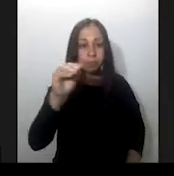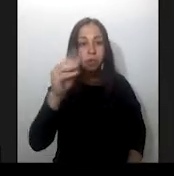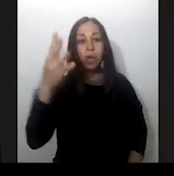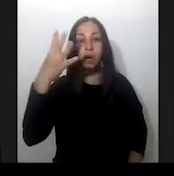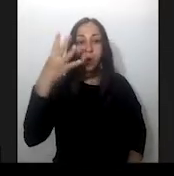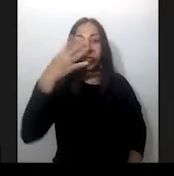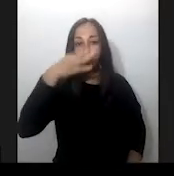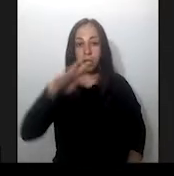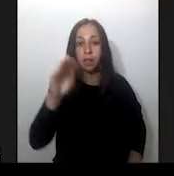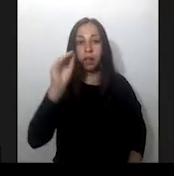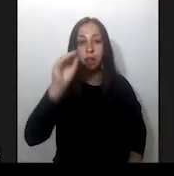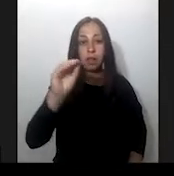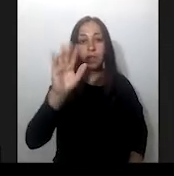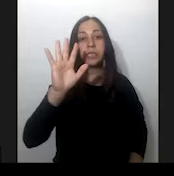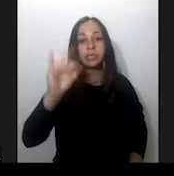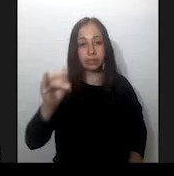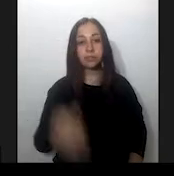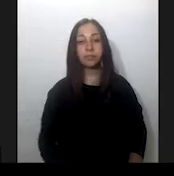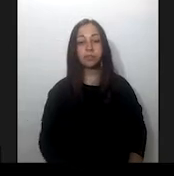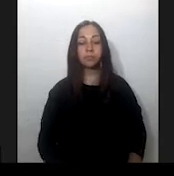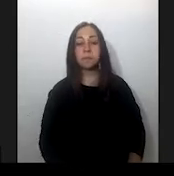4000 y sí.